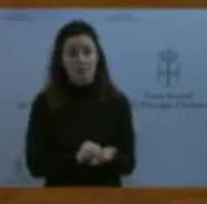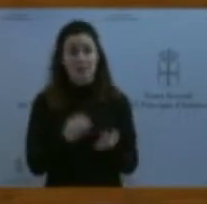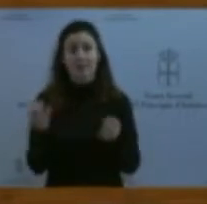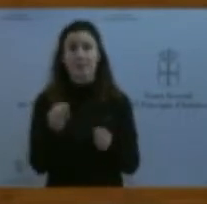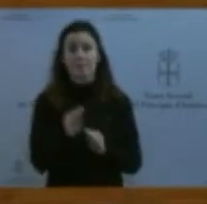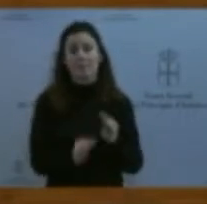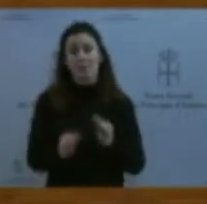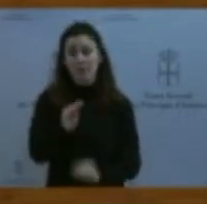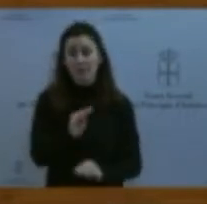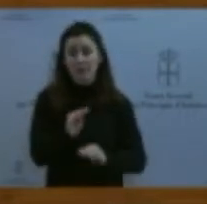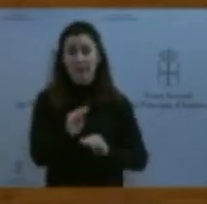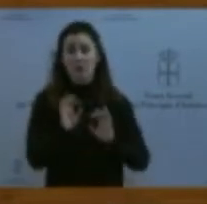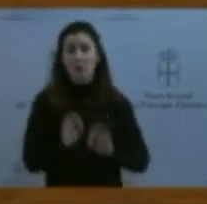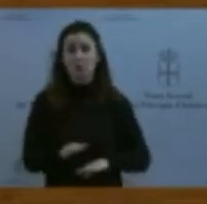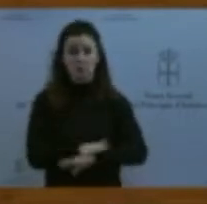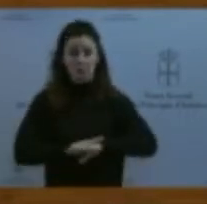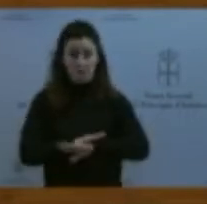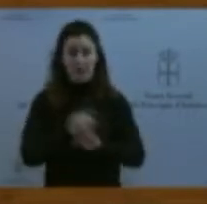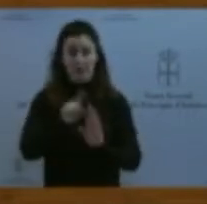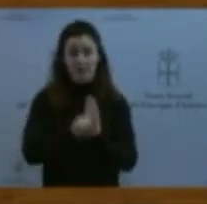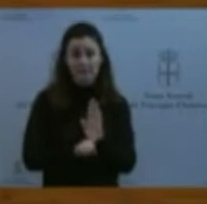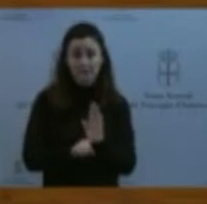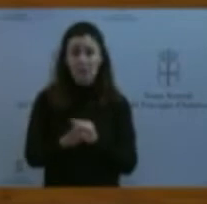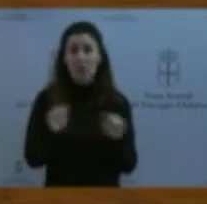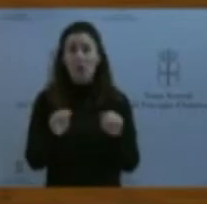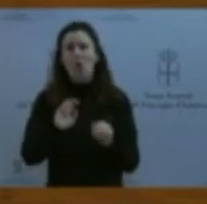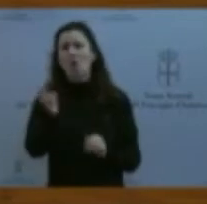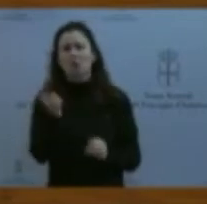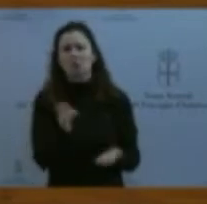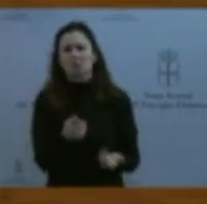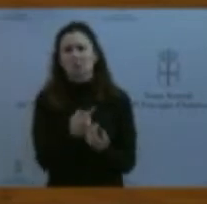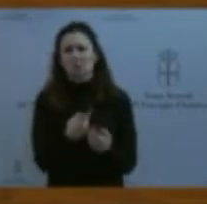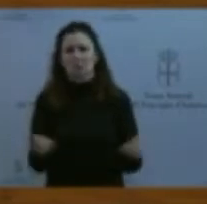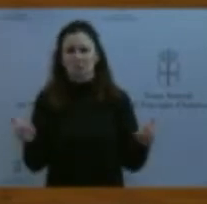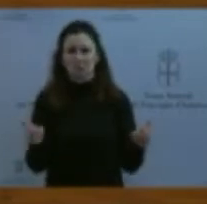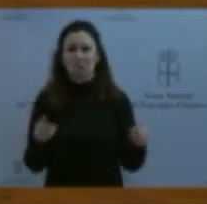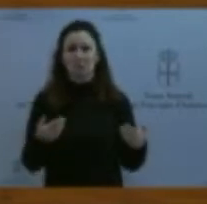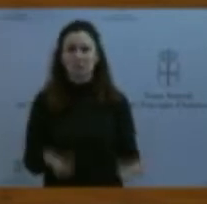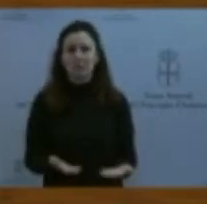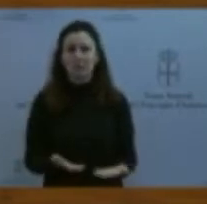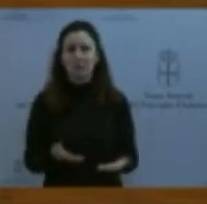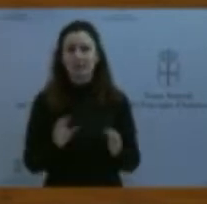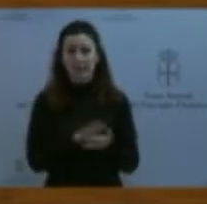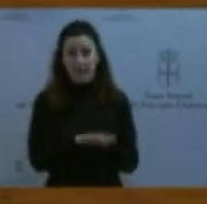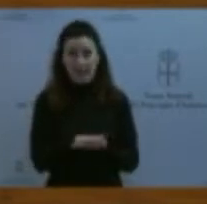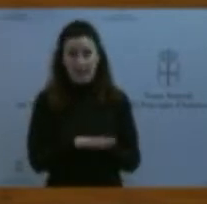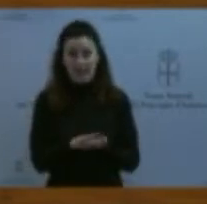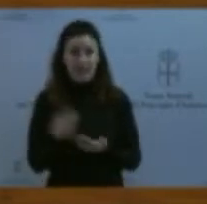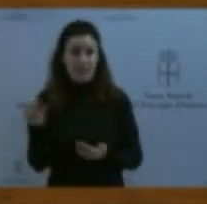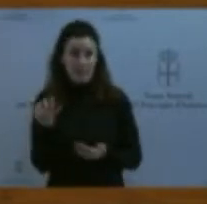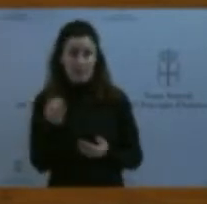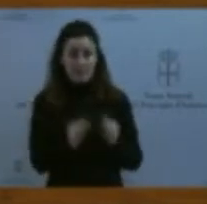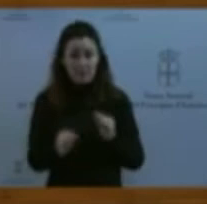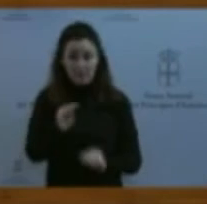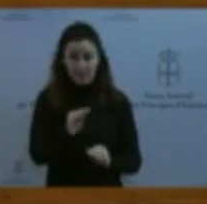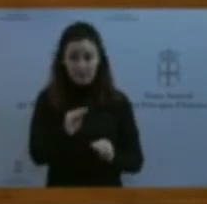y en otros casos no hubo que hacerlo, evidentemente. En los casos en que hubo que hacer modificación de las bases de la convocatoria, pues se